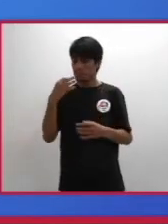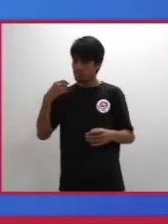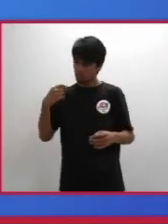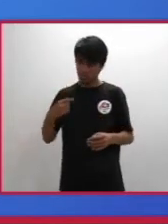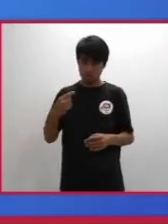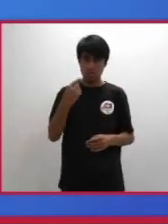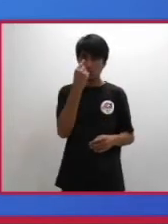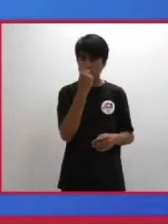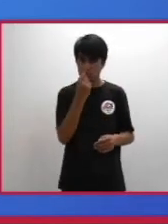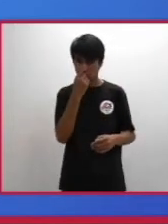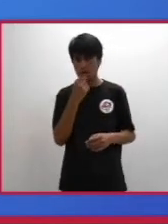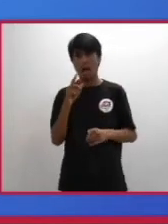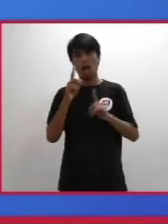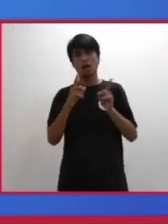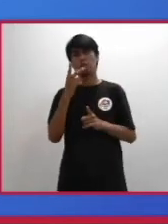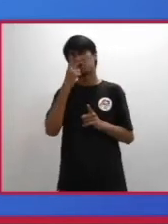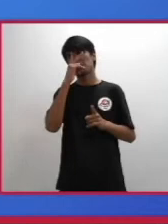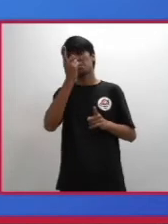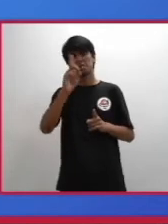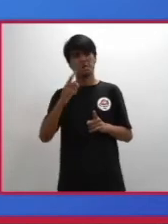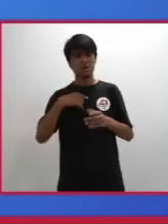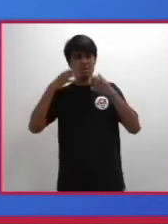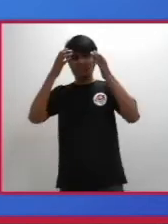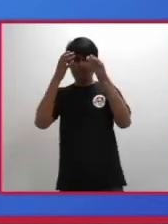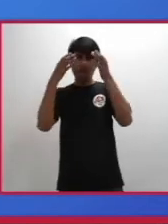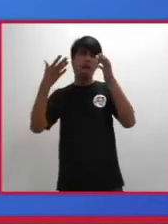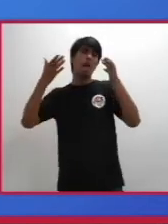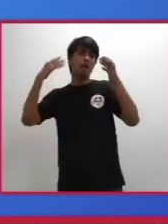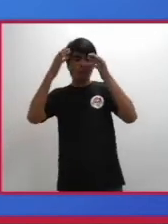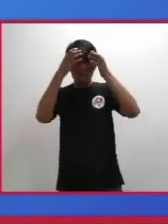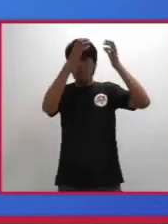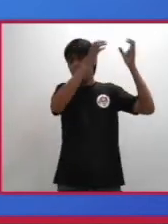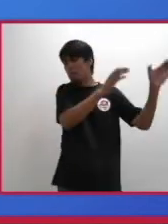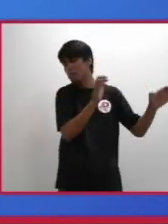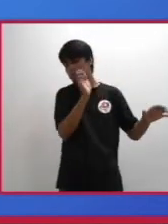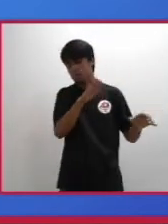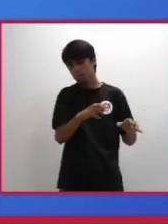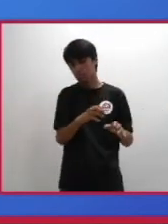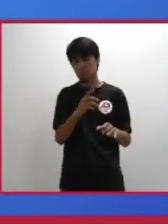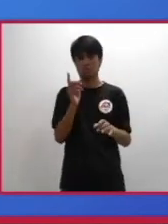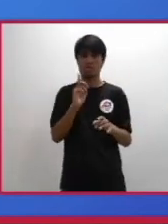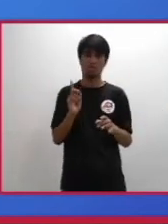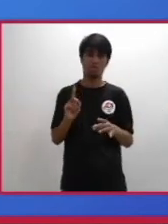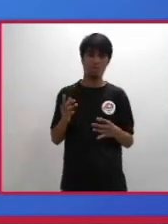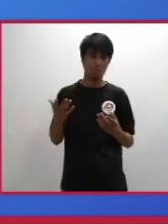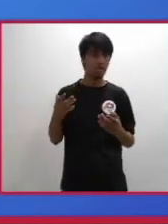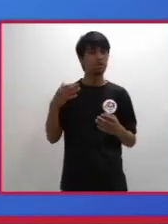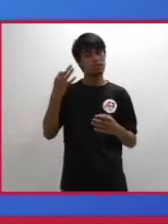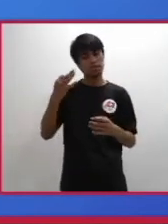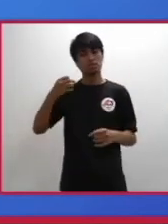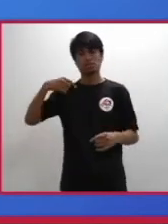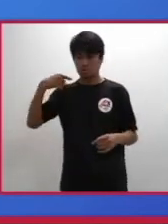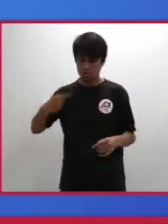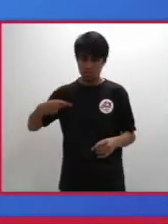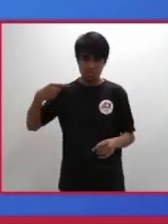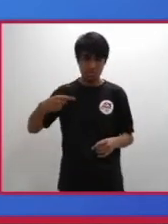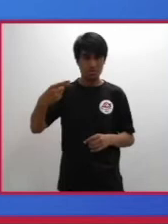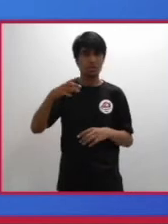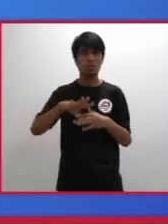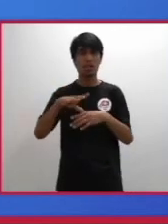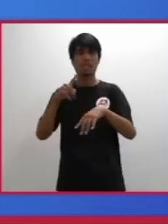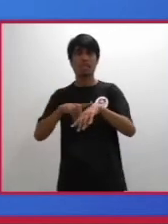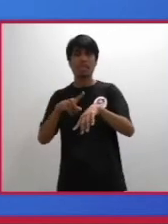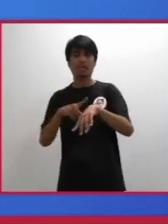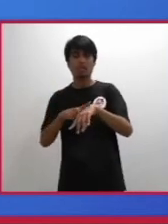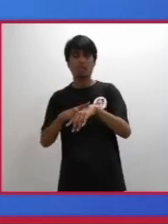o equipos de seguridad. Entonces, nosotros de igual manera tenemos que todos los días dedicar un tiempo como